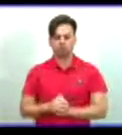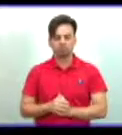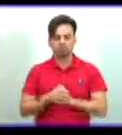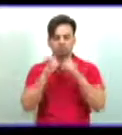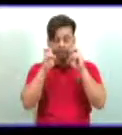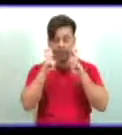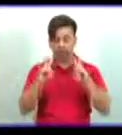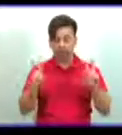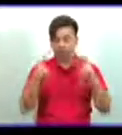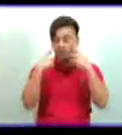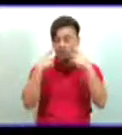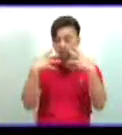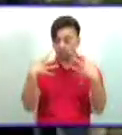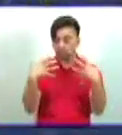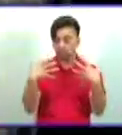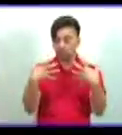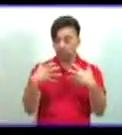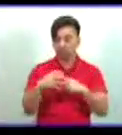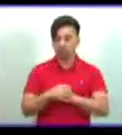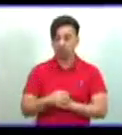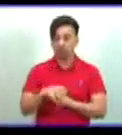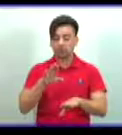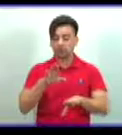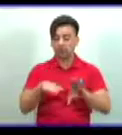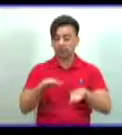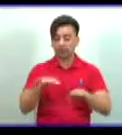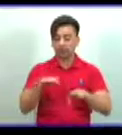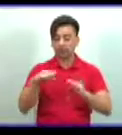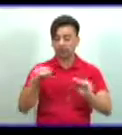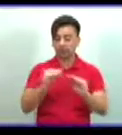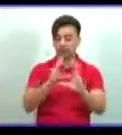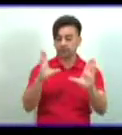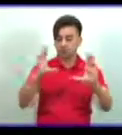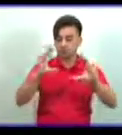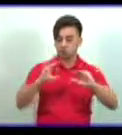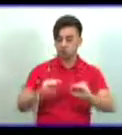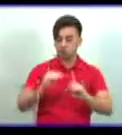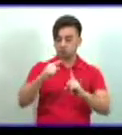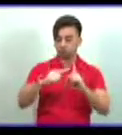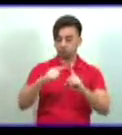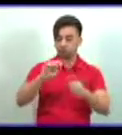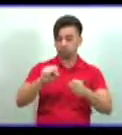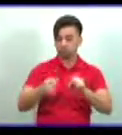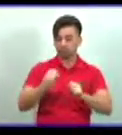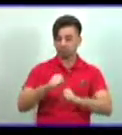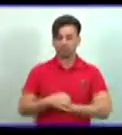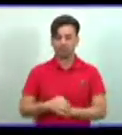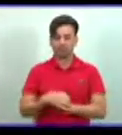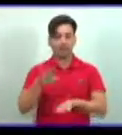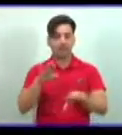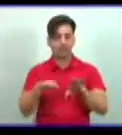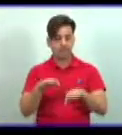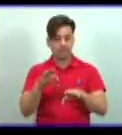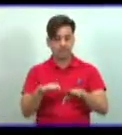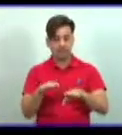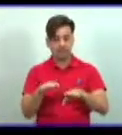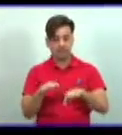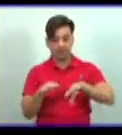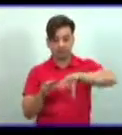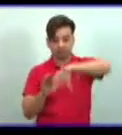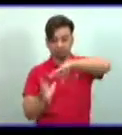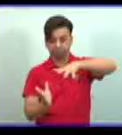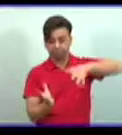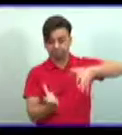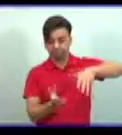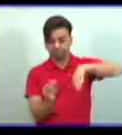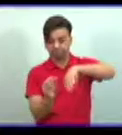temperatura entre el día y la noche. Según la altura, la atmósfera cambia su composición, dividiéndose en 5 capas